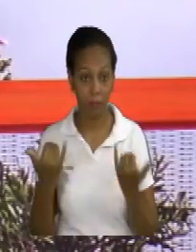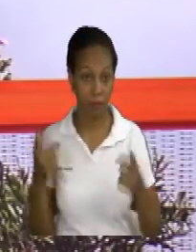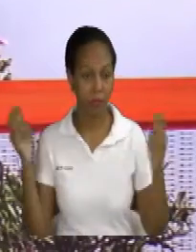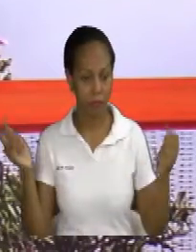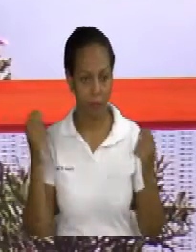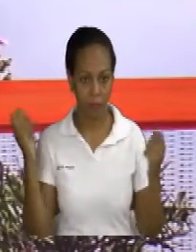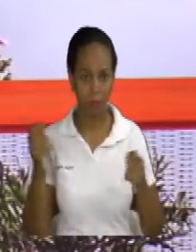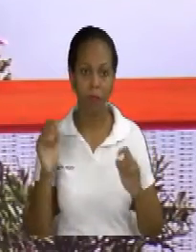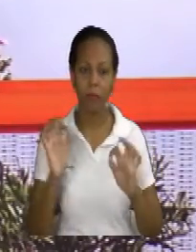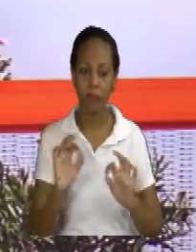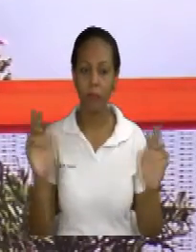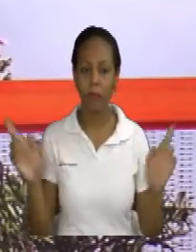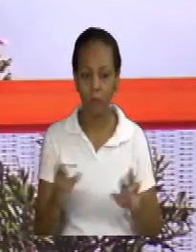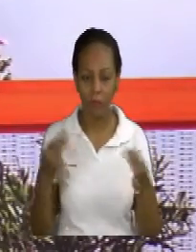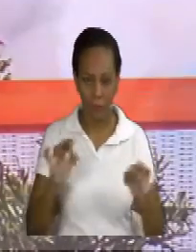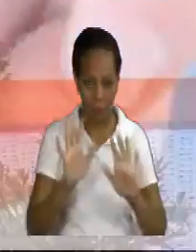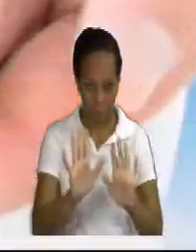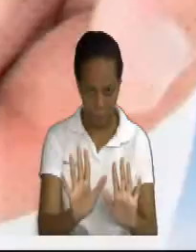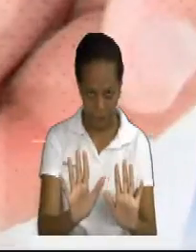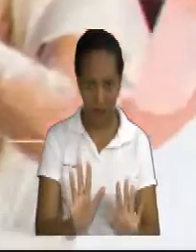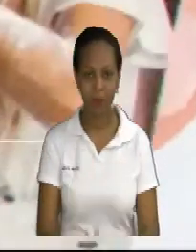pausa, quédense ahí quieticos que ya regresamos.